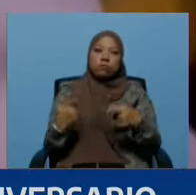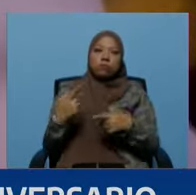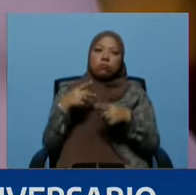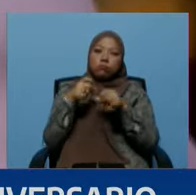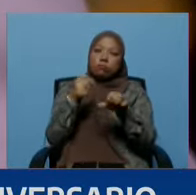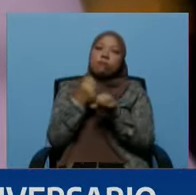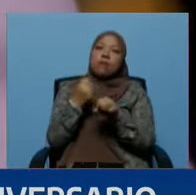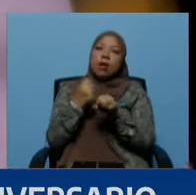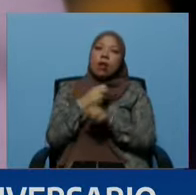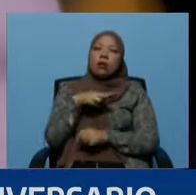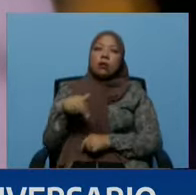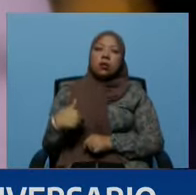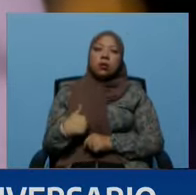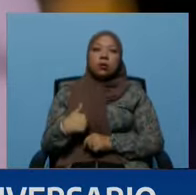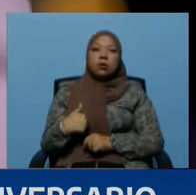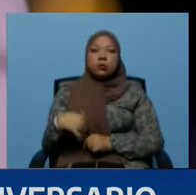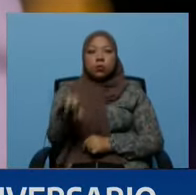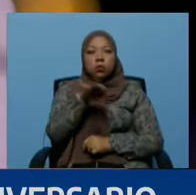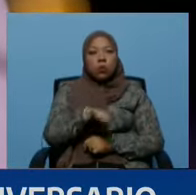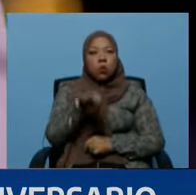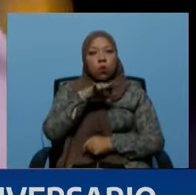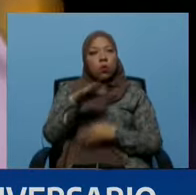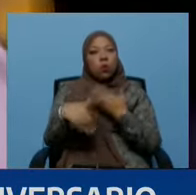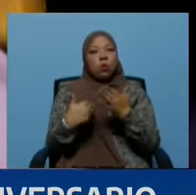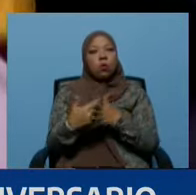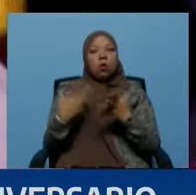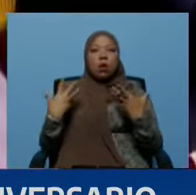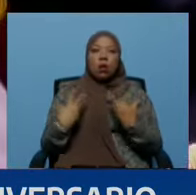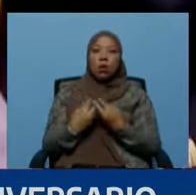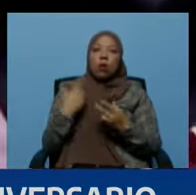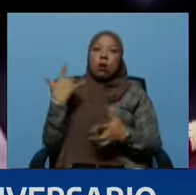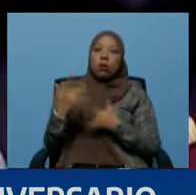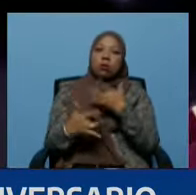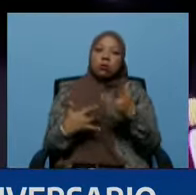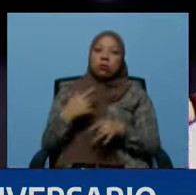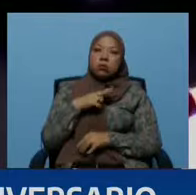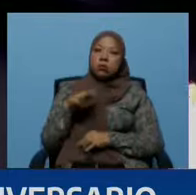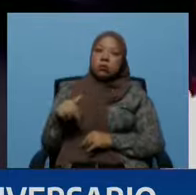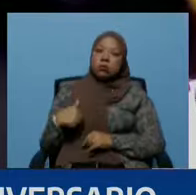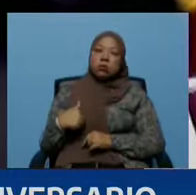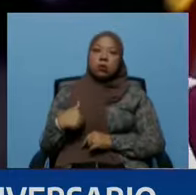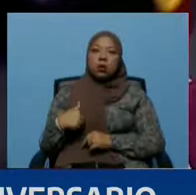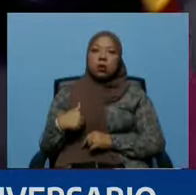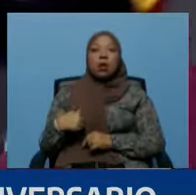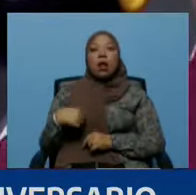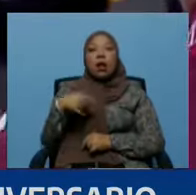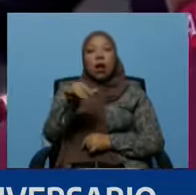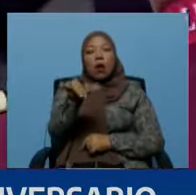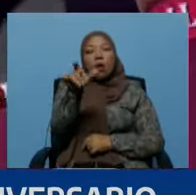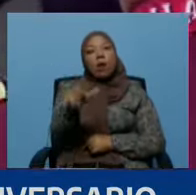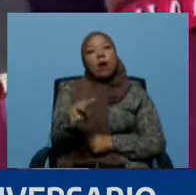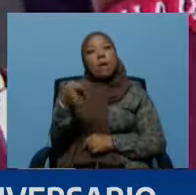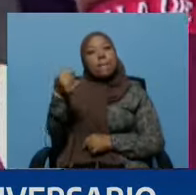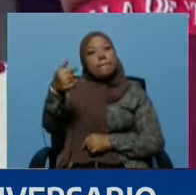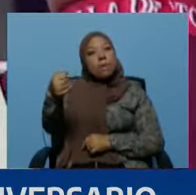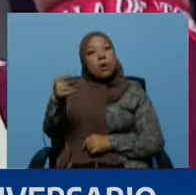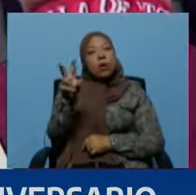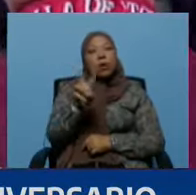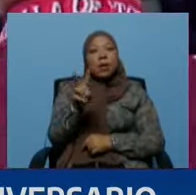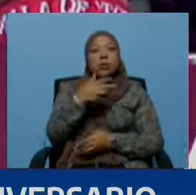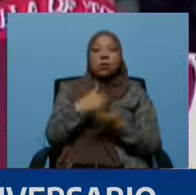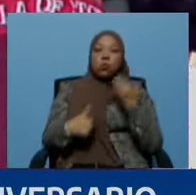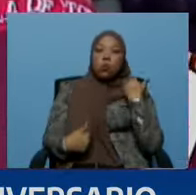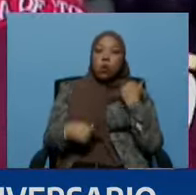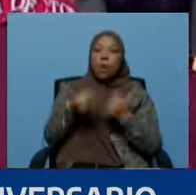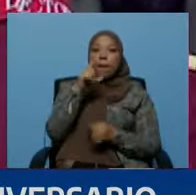constante crecimiento, y de esta saldremos. Vamos a vencer. Parte de las palabras que hace pocos momentos el presidente constitucional